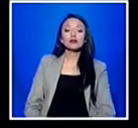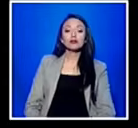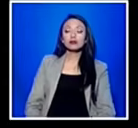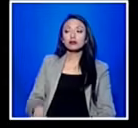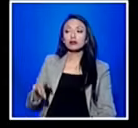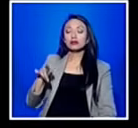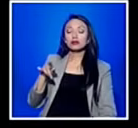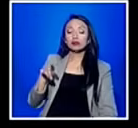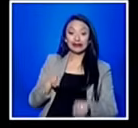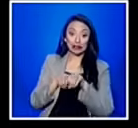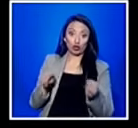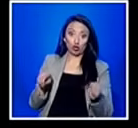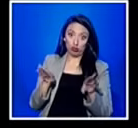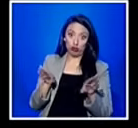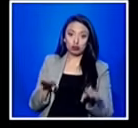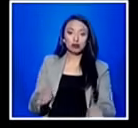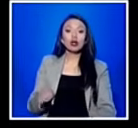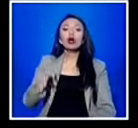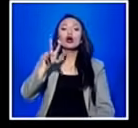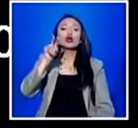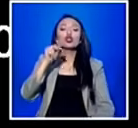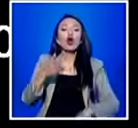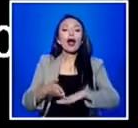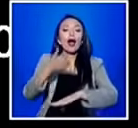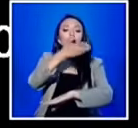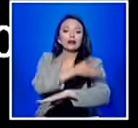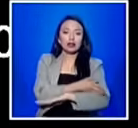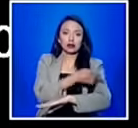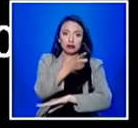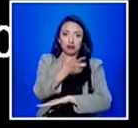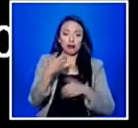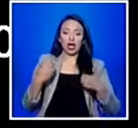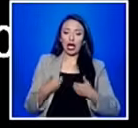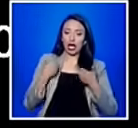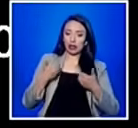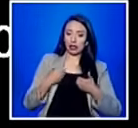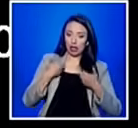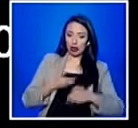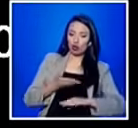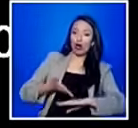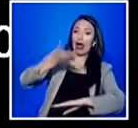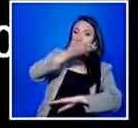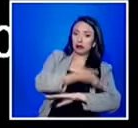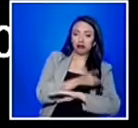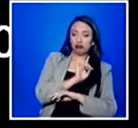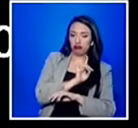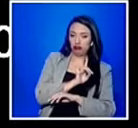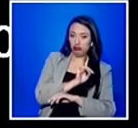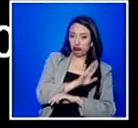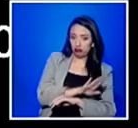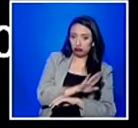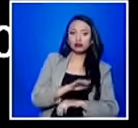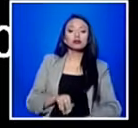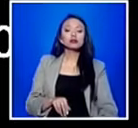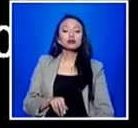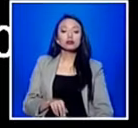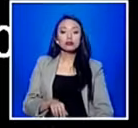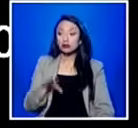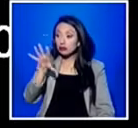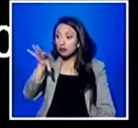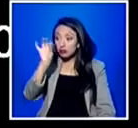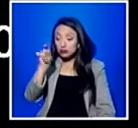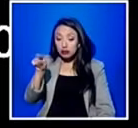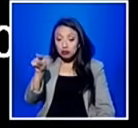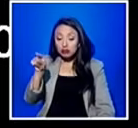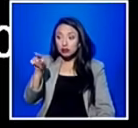egresada o con título, no haber participado como candidata oficial a reina de Quito en años anteriores. Quien resulte